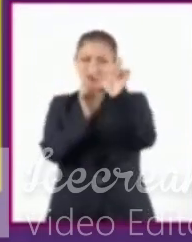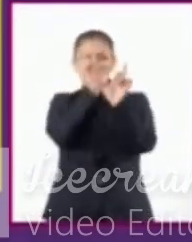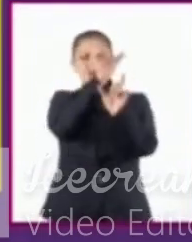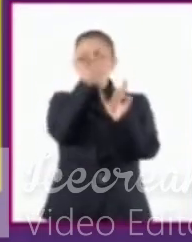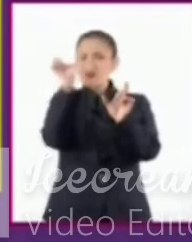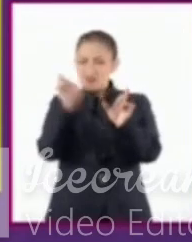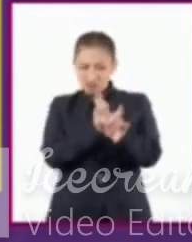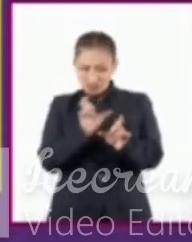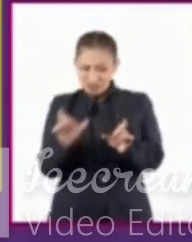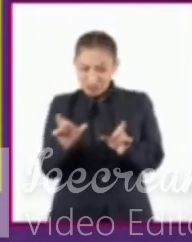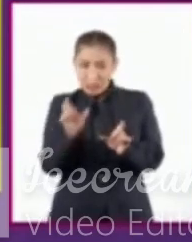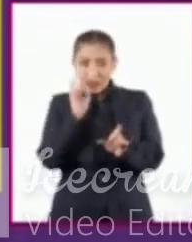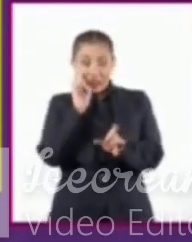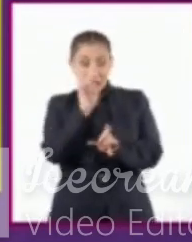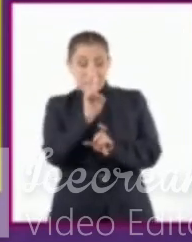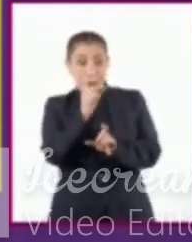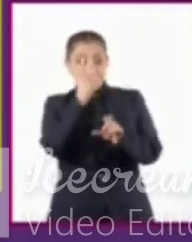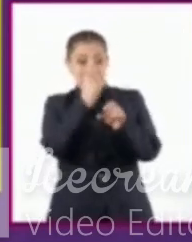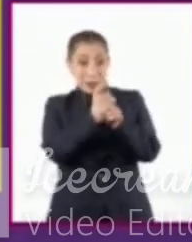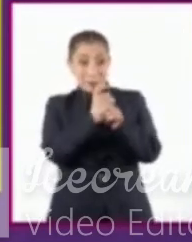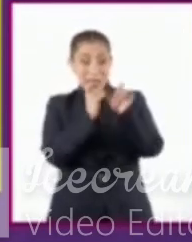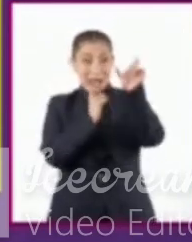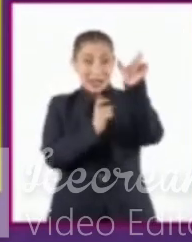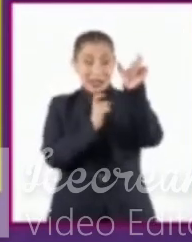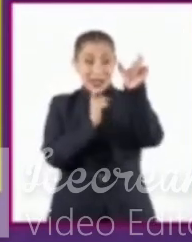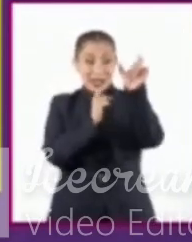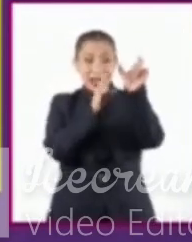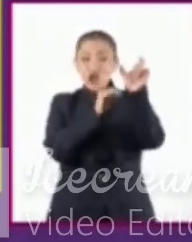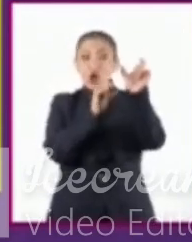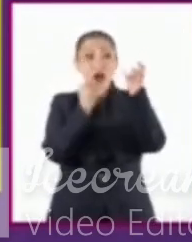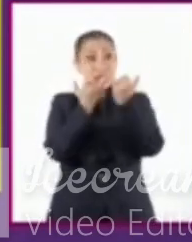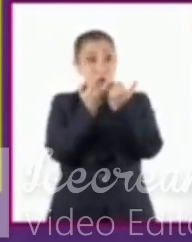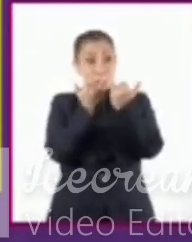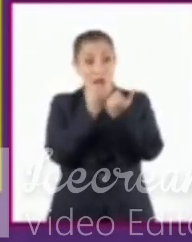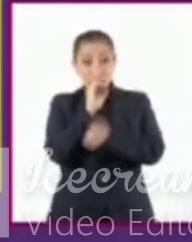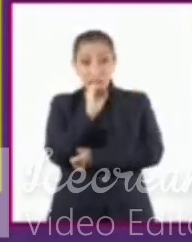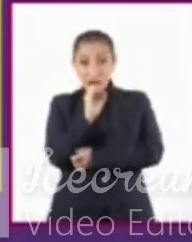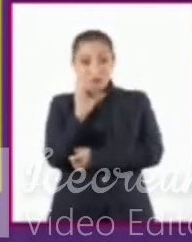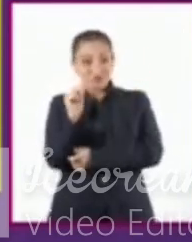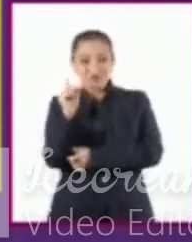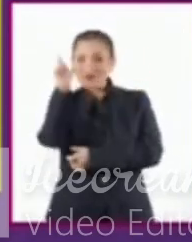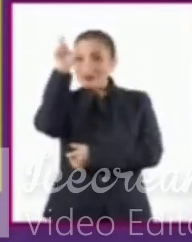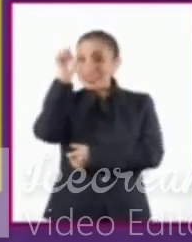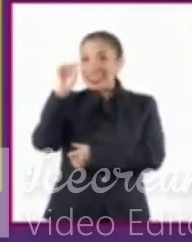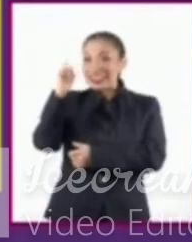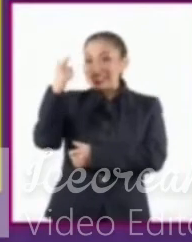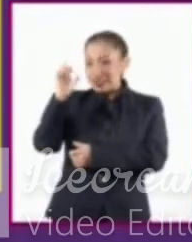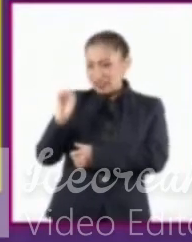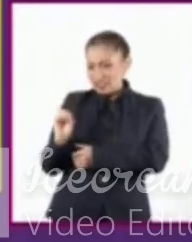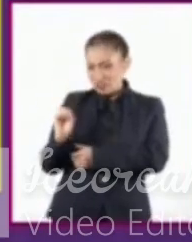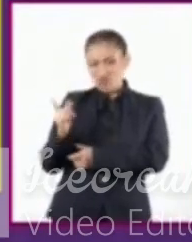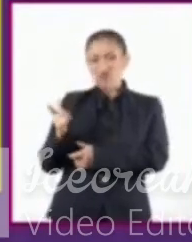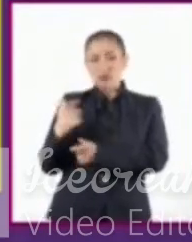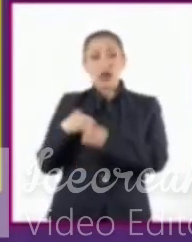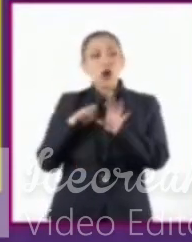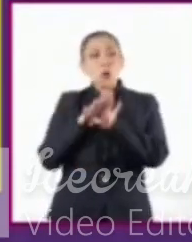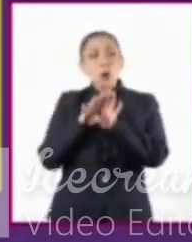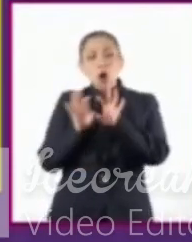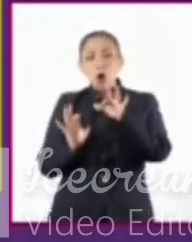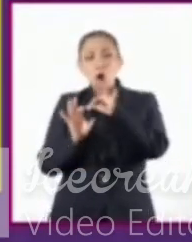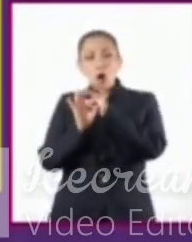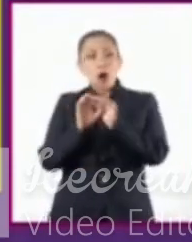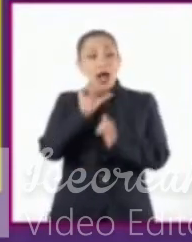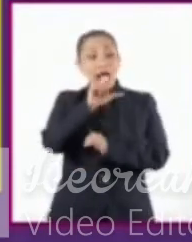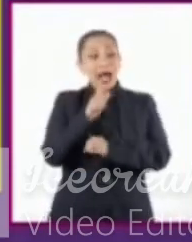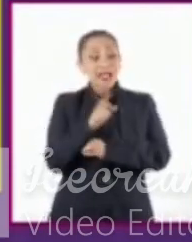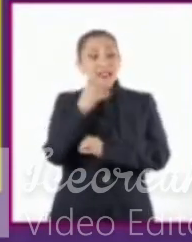Efectivamente, la expresión del primer miembro de la ecuación no está igualada con 0. ¿Qué haremos para que sea similar a la forma ax